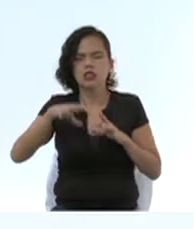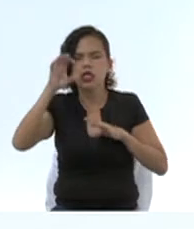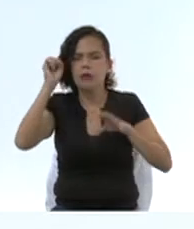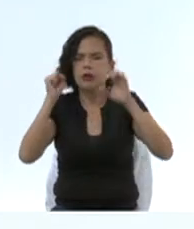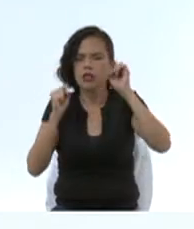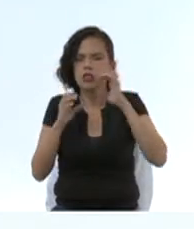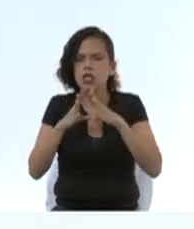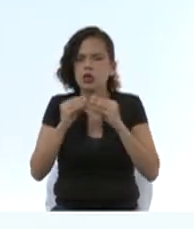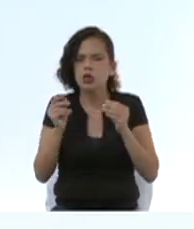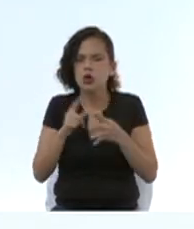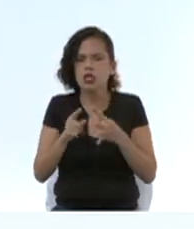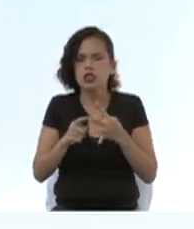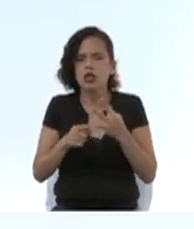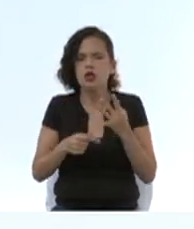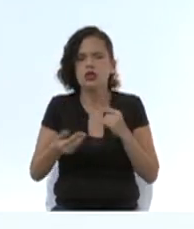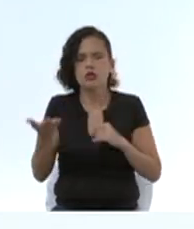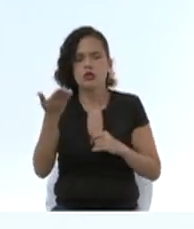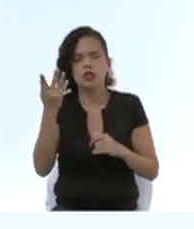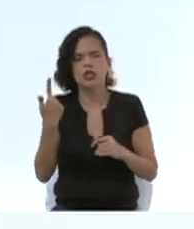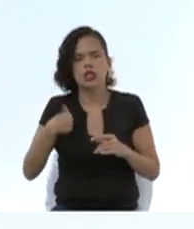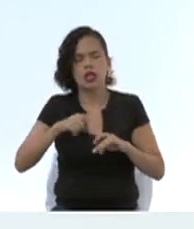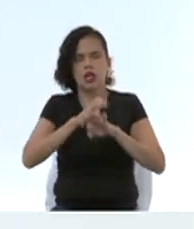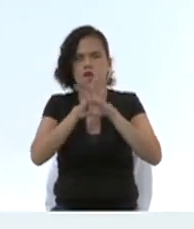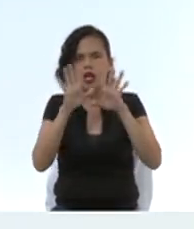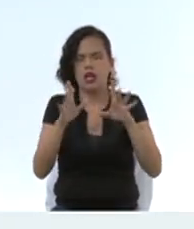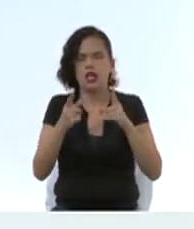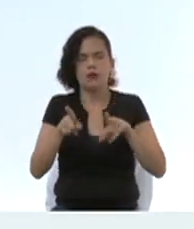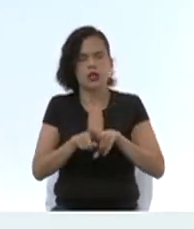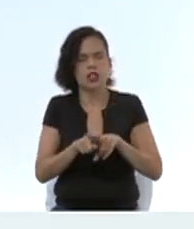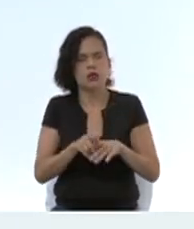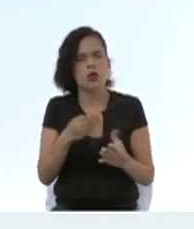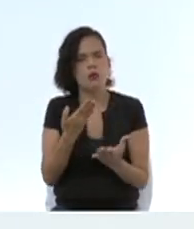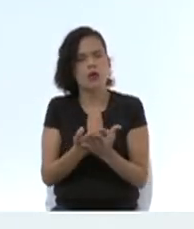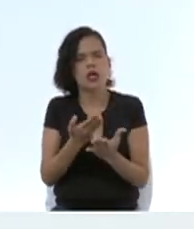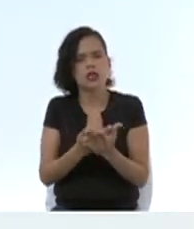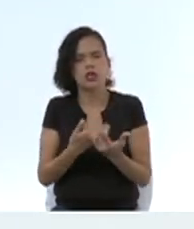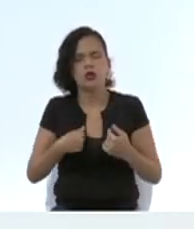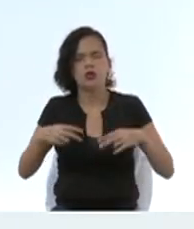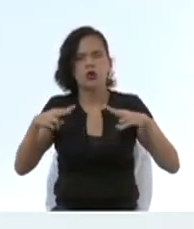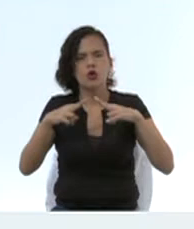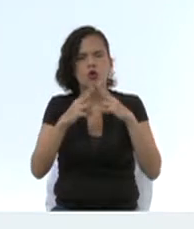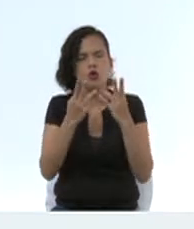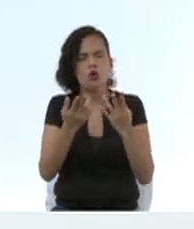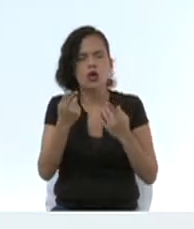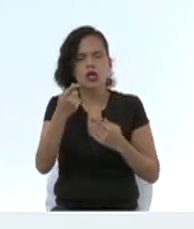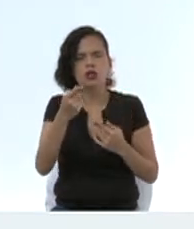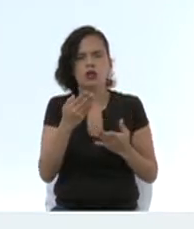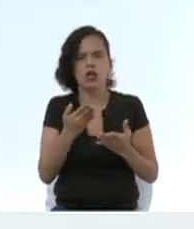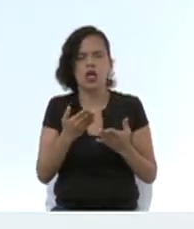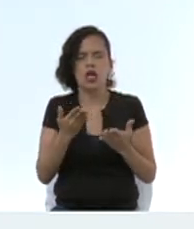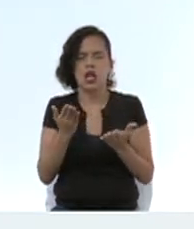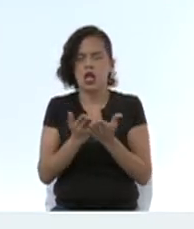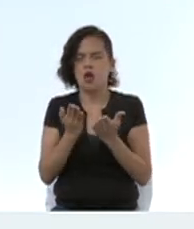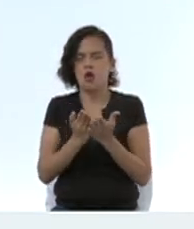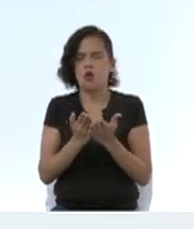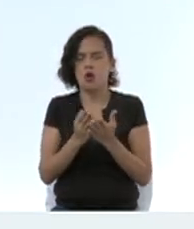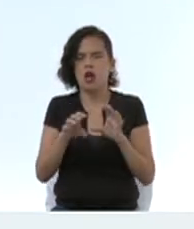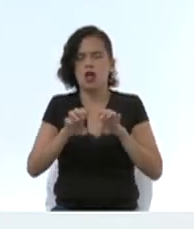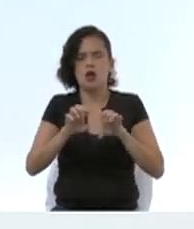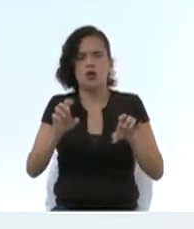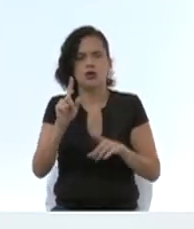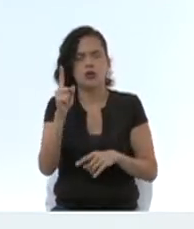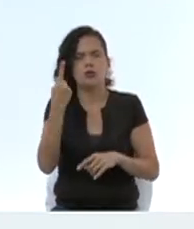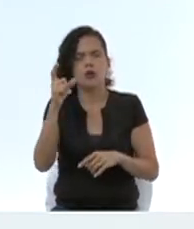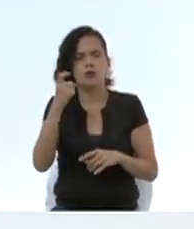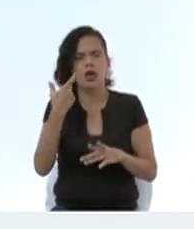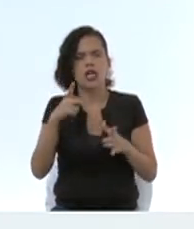aprendizaje. Todo eso es importante tenerlo en cuenta. Además que debemos plantearnos esos encuentros quizás entre en las escuelas de educación primaria y